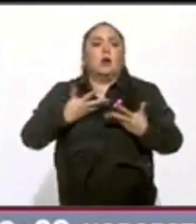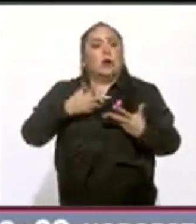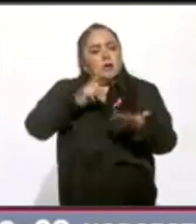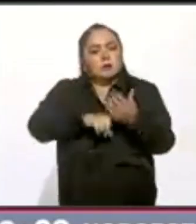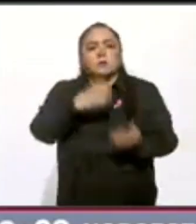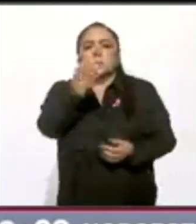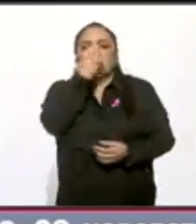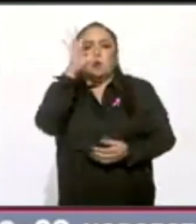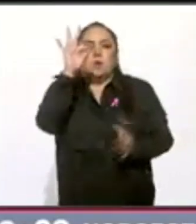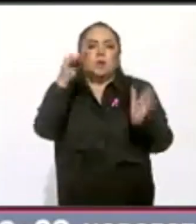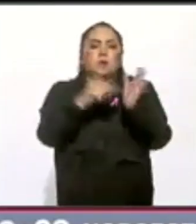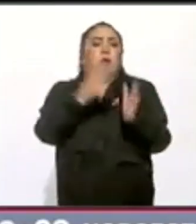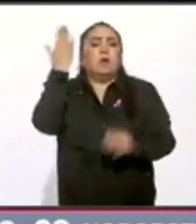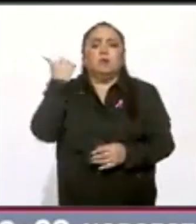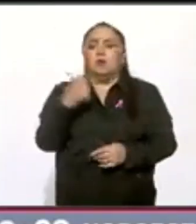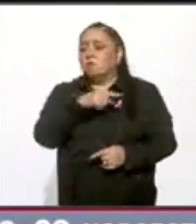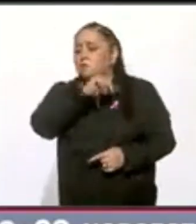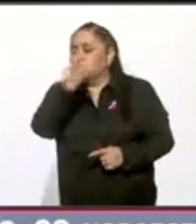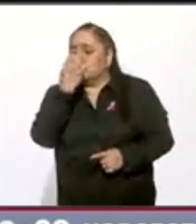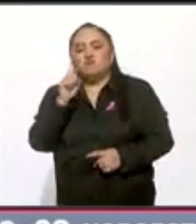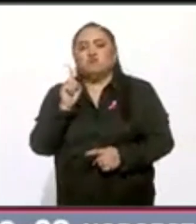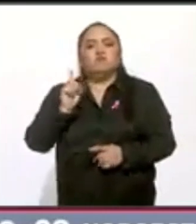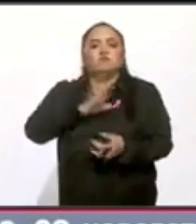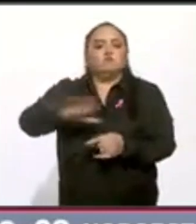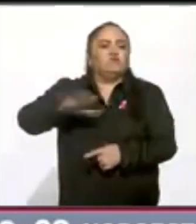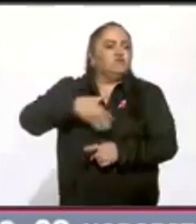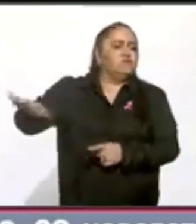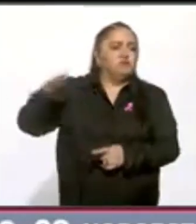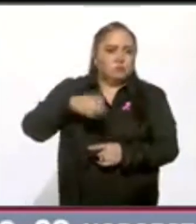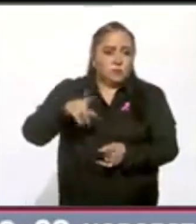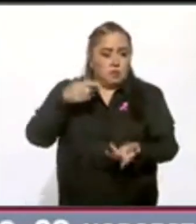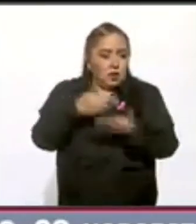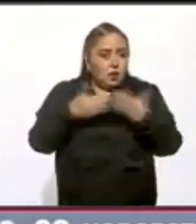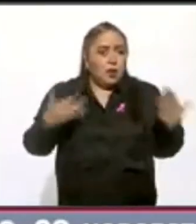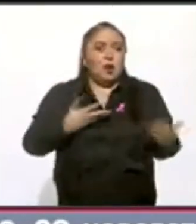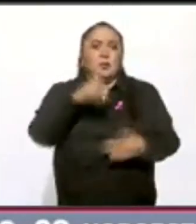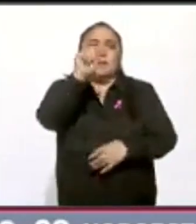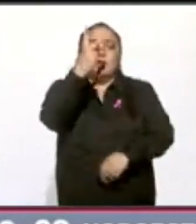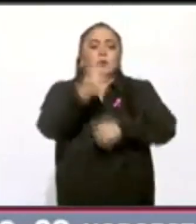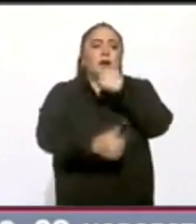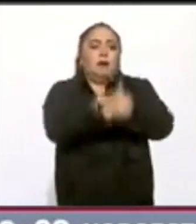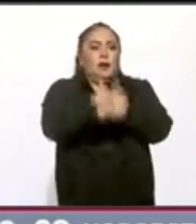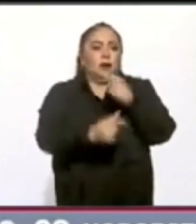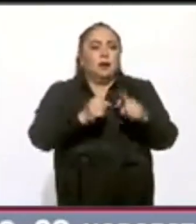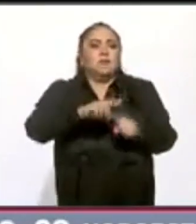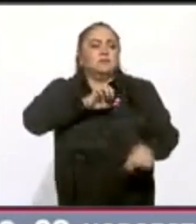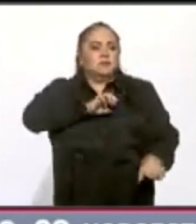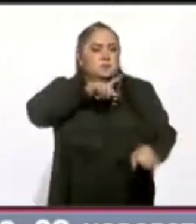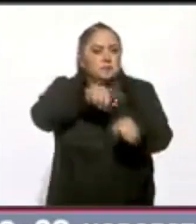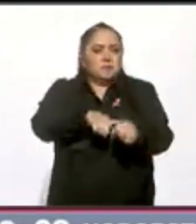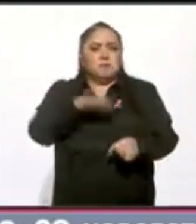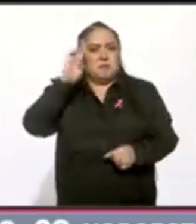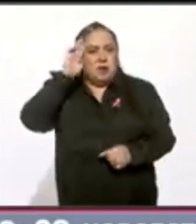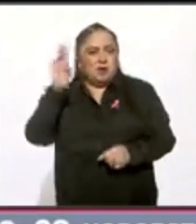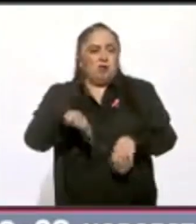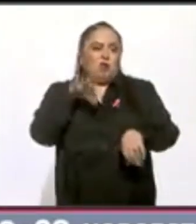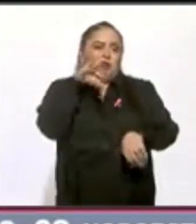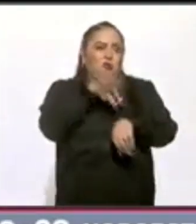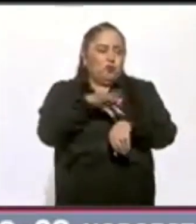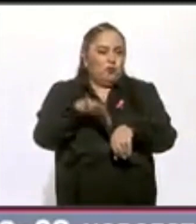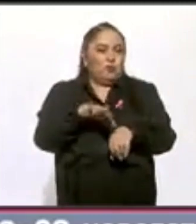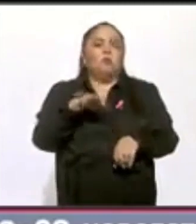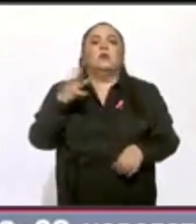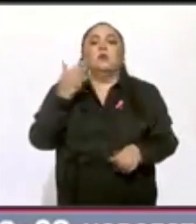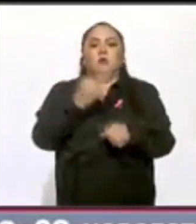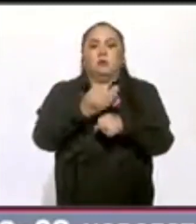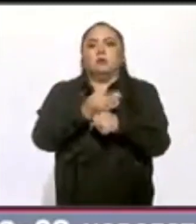que antes eran rechazados de otras universidades. Son 22 carreras, especialidades, maestrías, doctorado, y